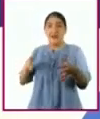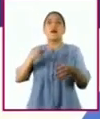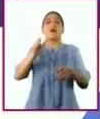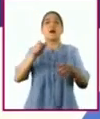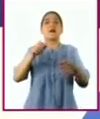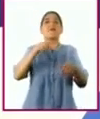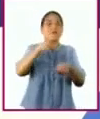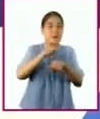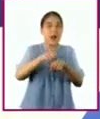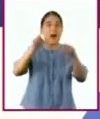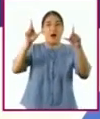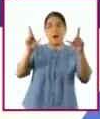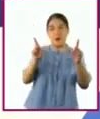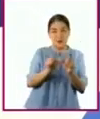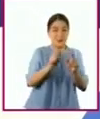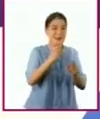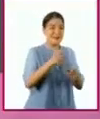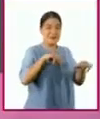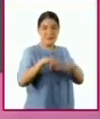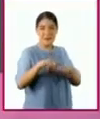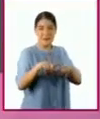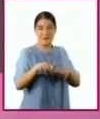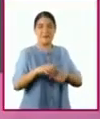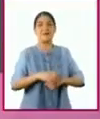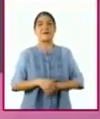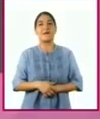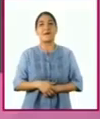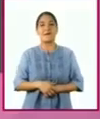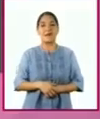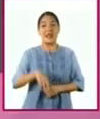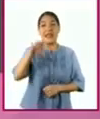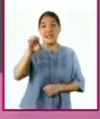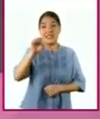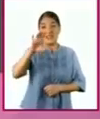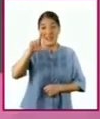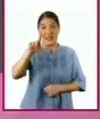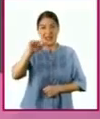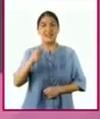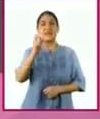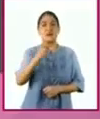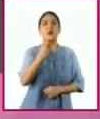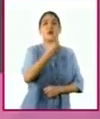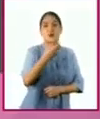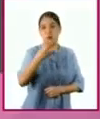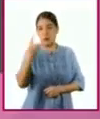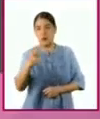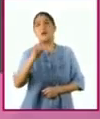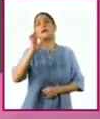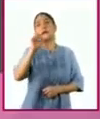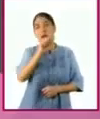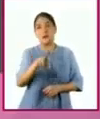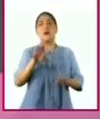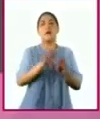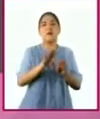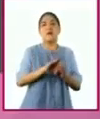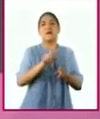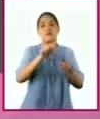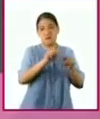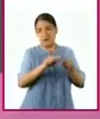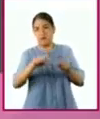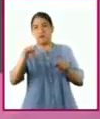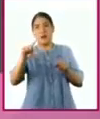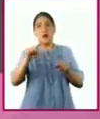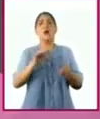veces al que se reduce en el mapa. La escala puede ser numérica o gráfica, es decir, se